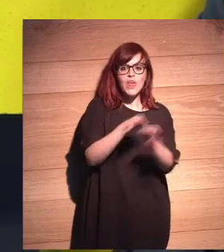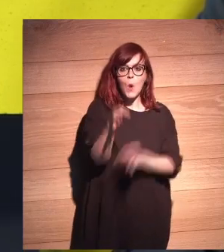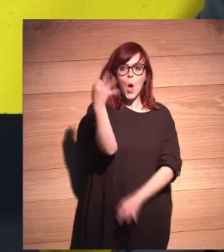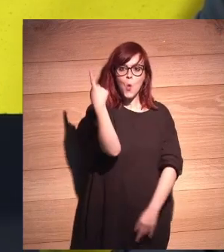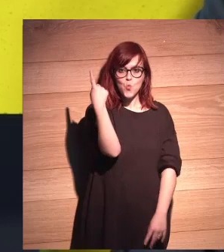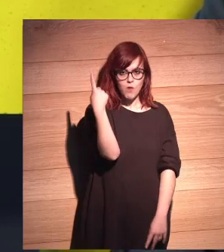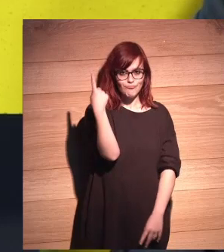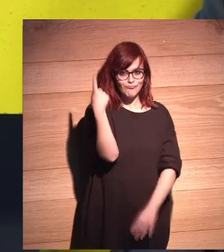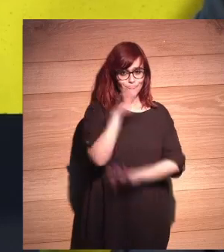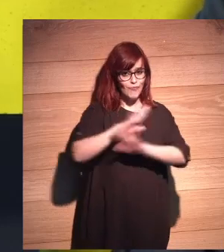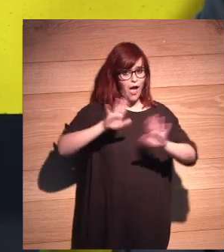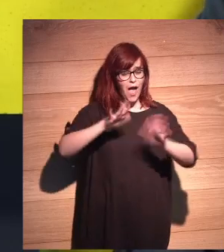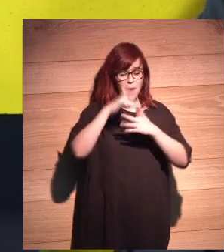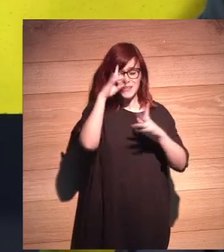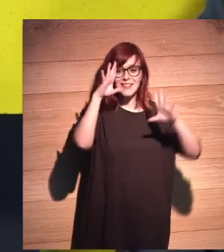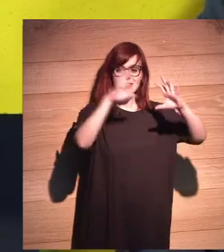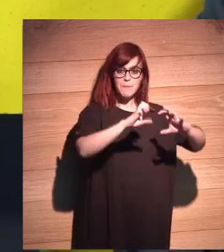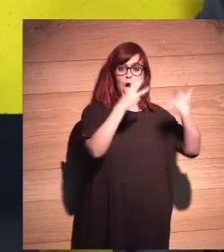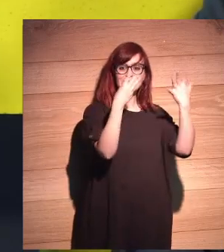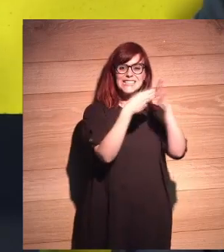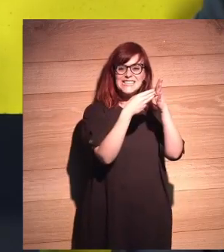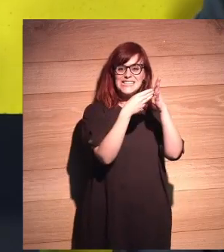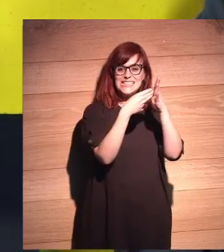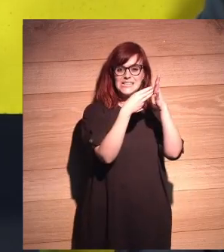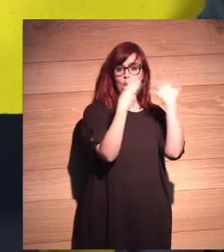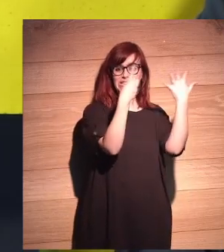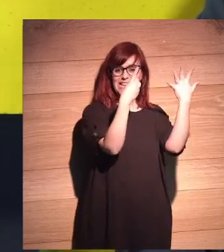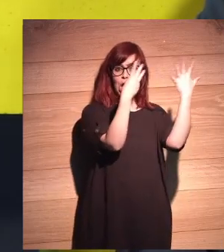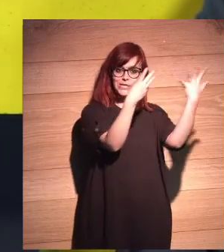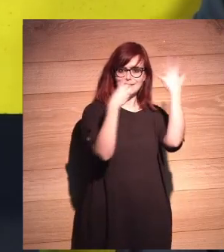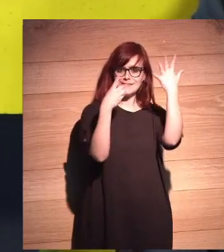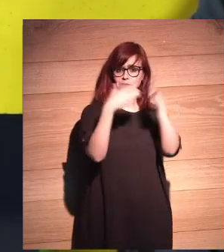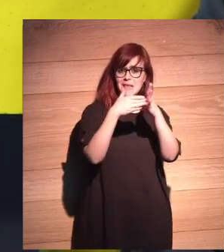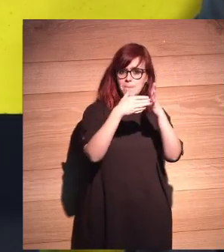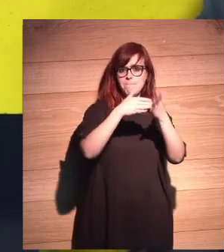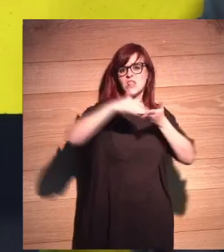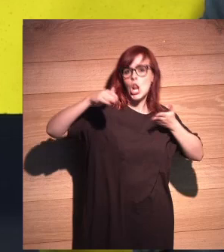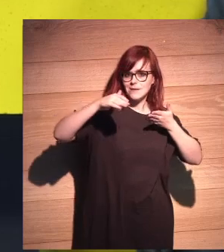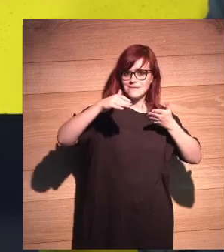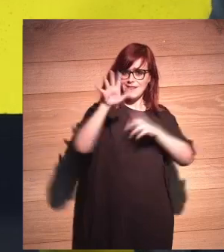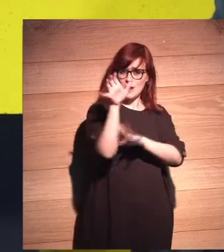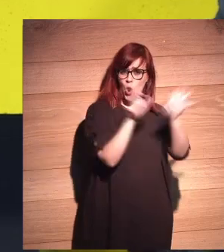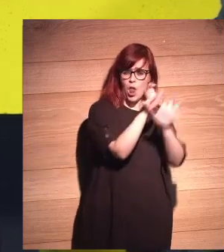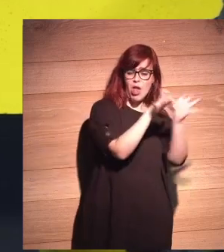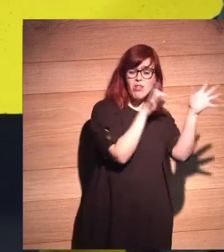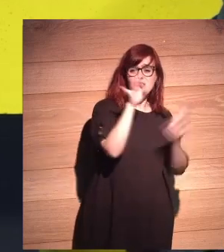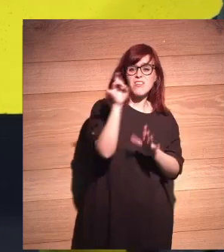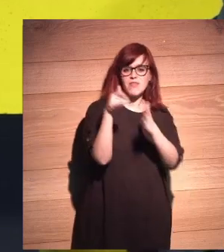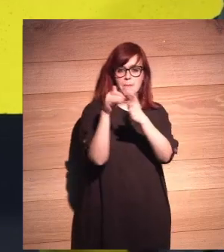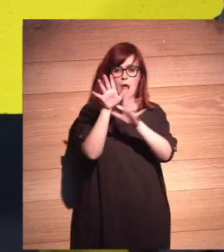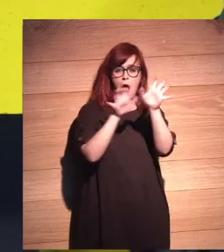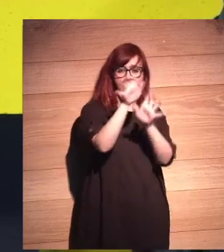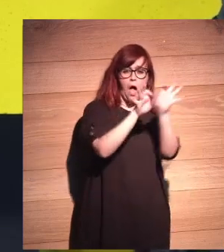una. Aquí estamos hablando de un tema de 86.000 millones de neuronas, cada una con 10.000, 15.000 conexiones,